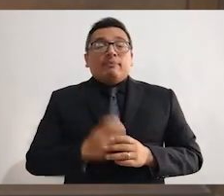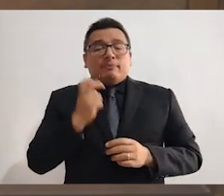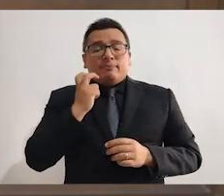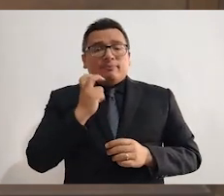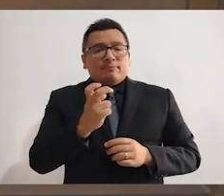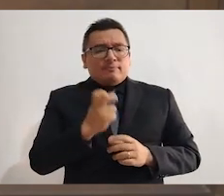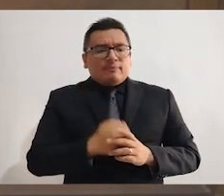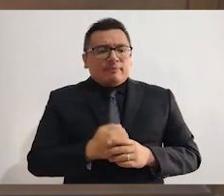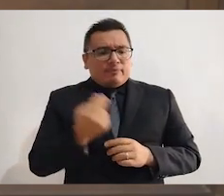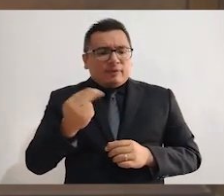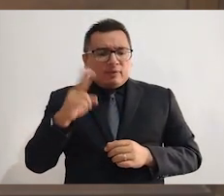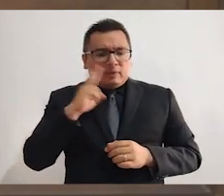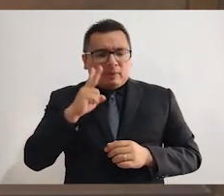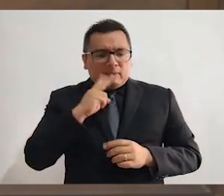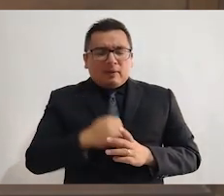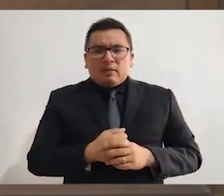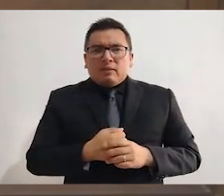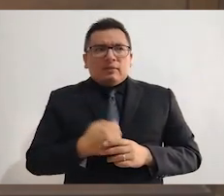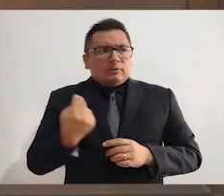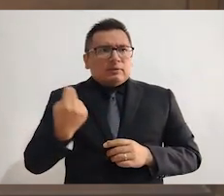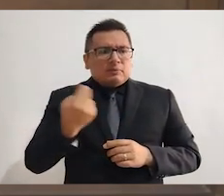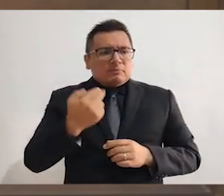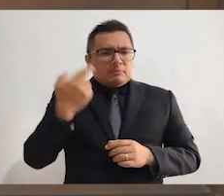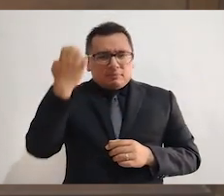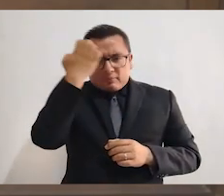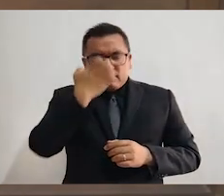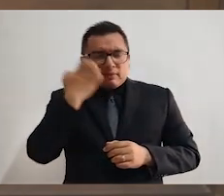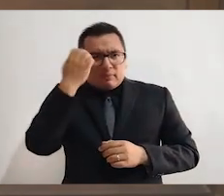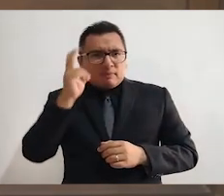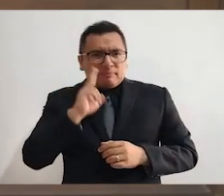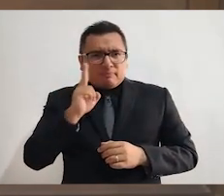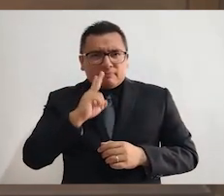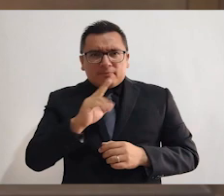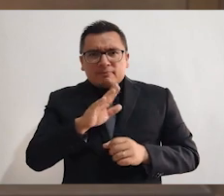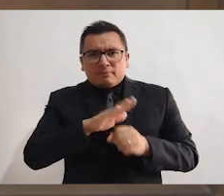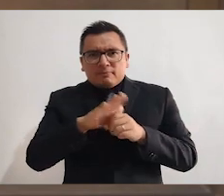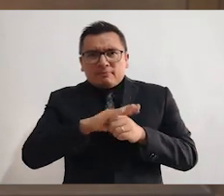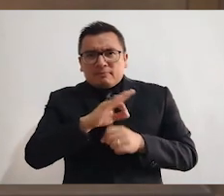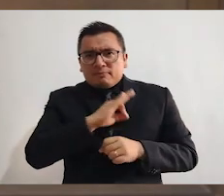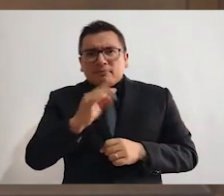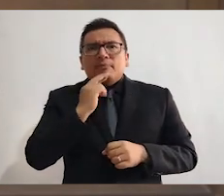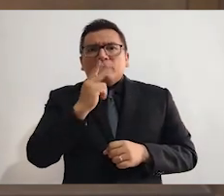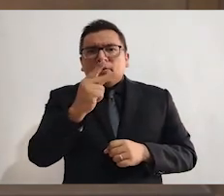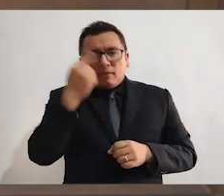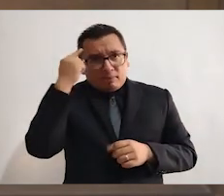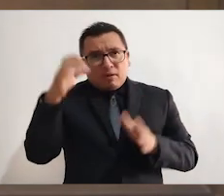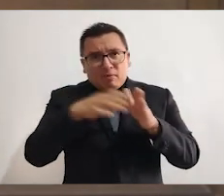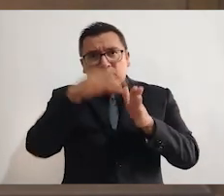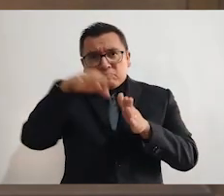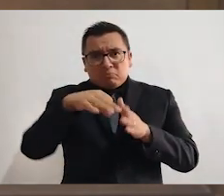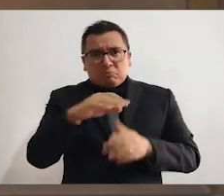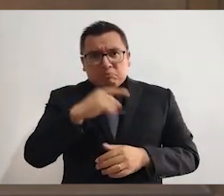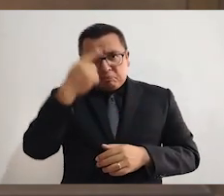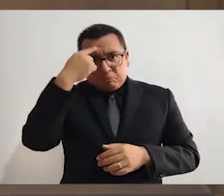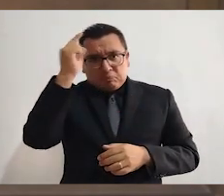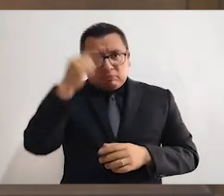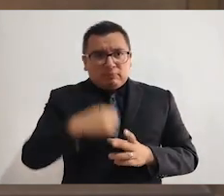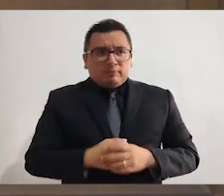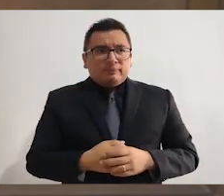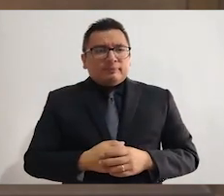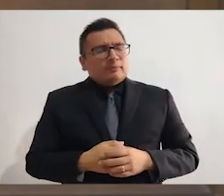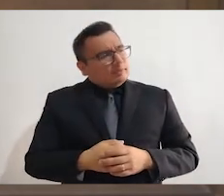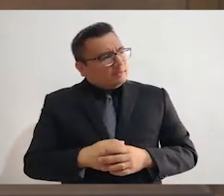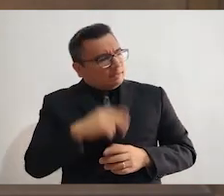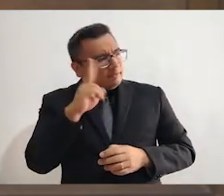saber en dónde se puede mejorar la experiencia de votar para ellos, ¿no? ¿Nos puede